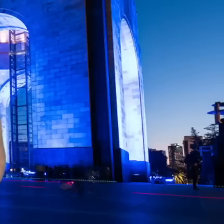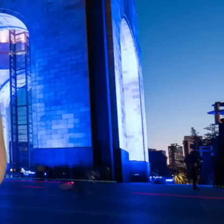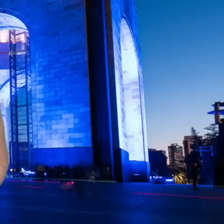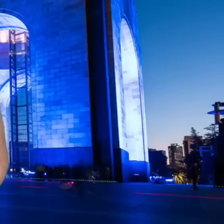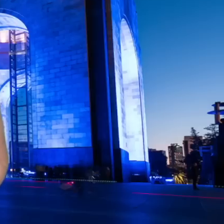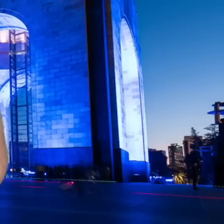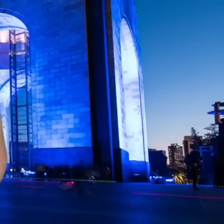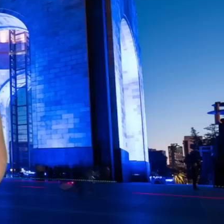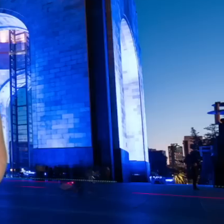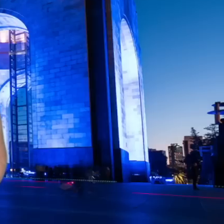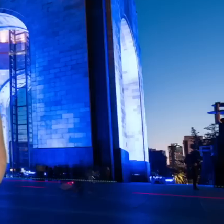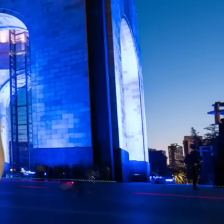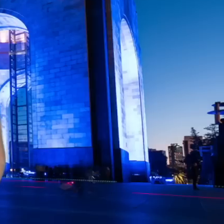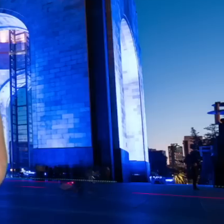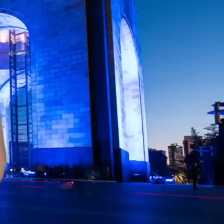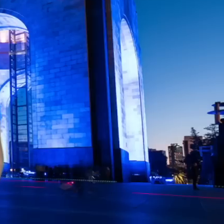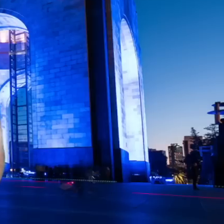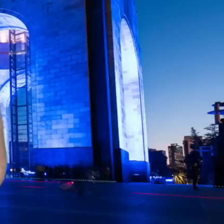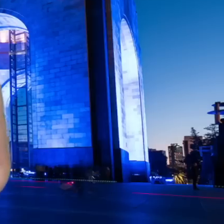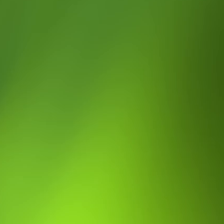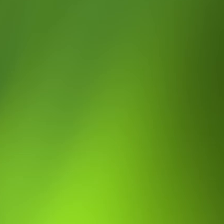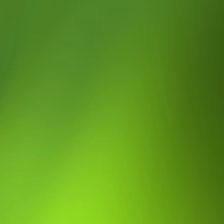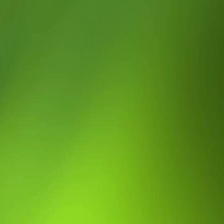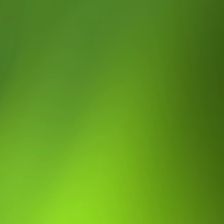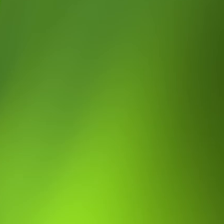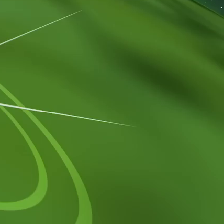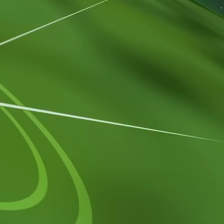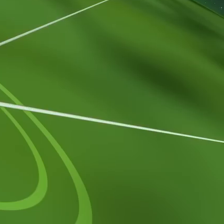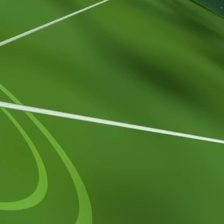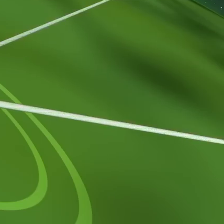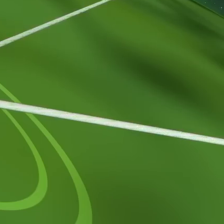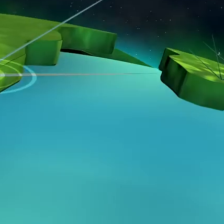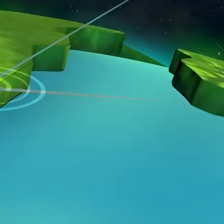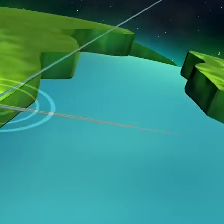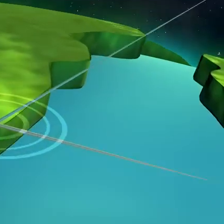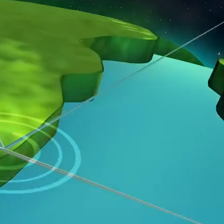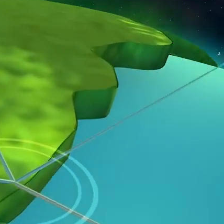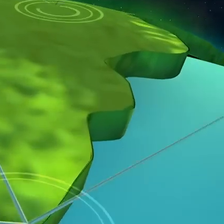lo voy a platicar. ¿Listos? Comenzamos.